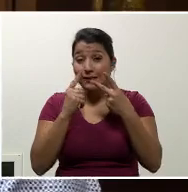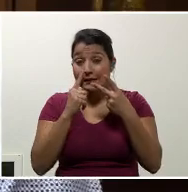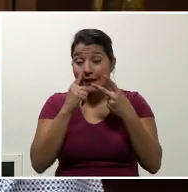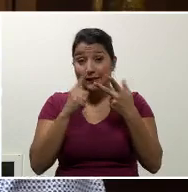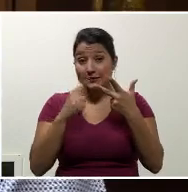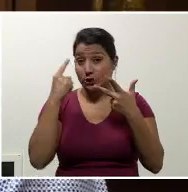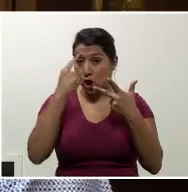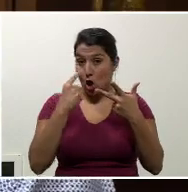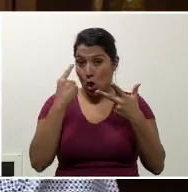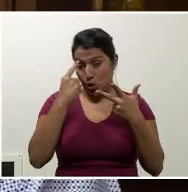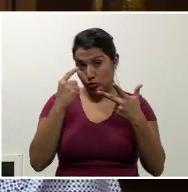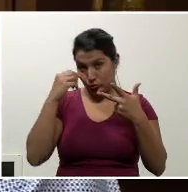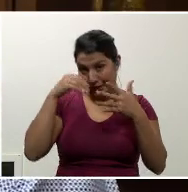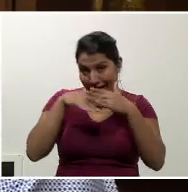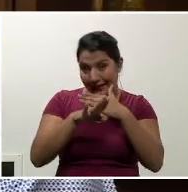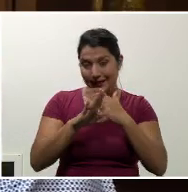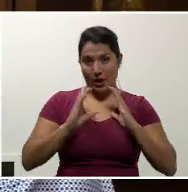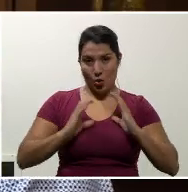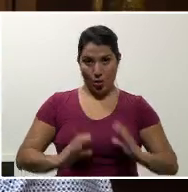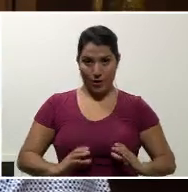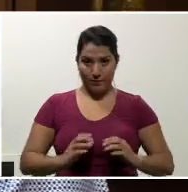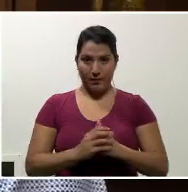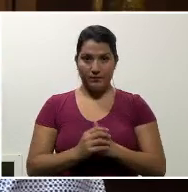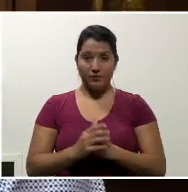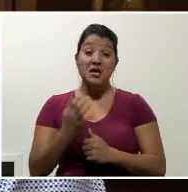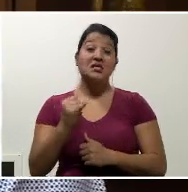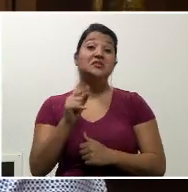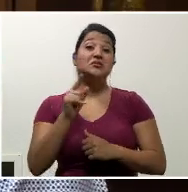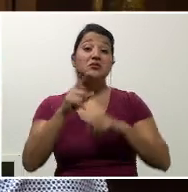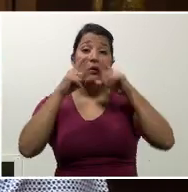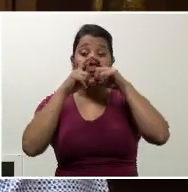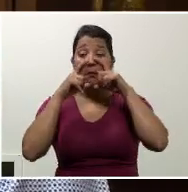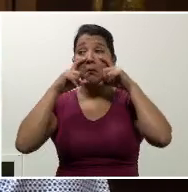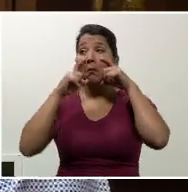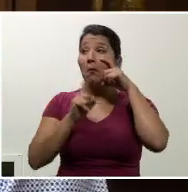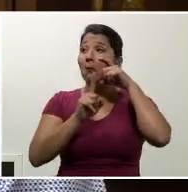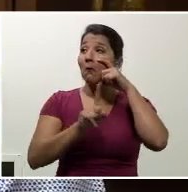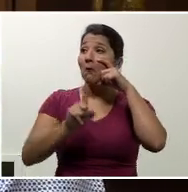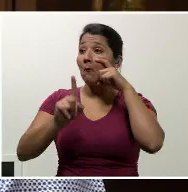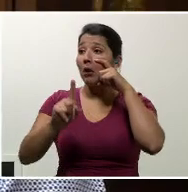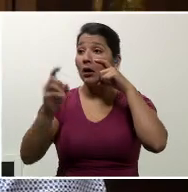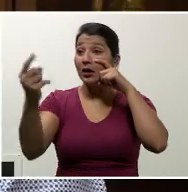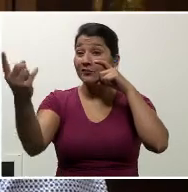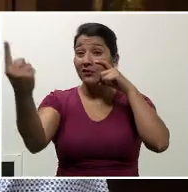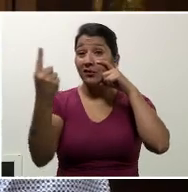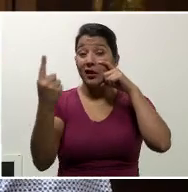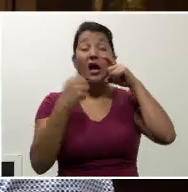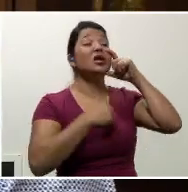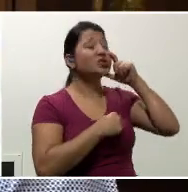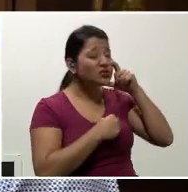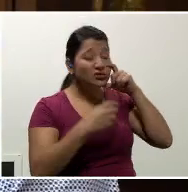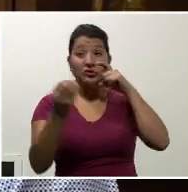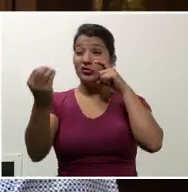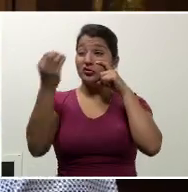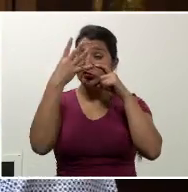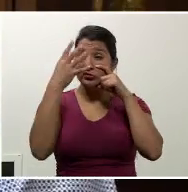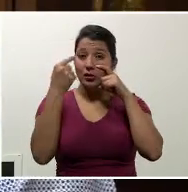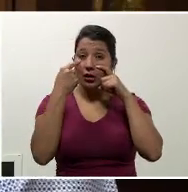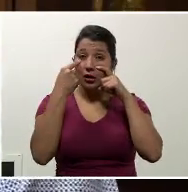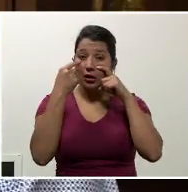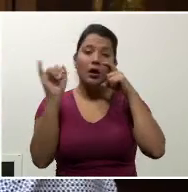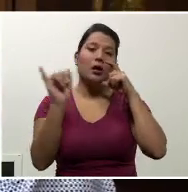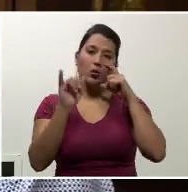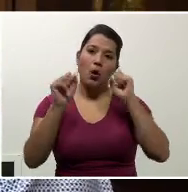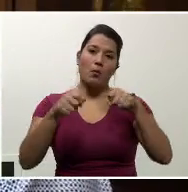ojos. Si te pones una mascarilla en la calle y alguien te estornuda encima, no te va a proteger los ojos. Y si además de